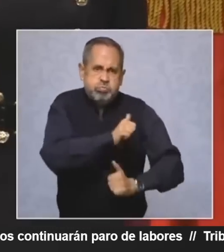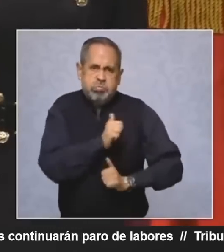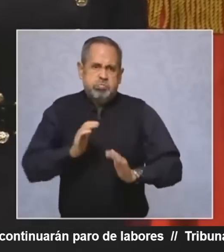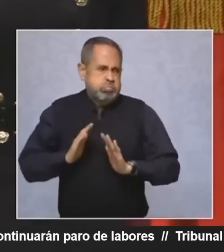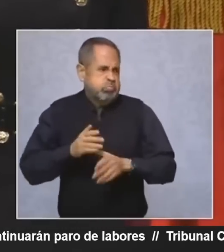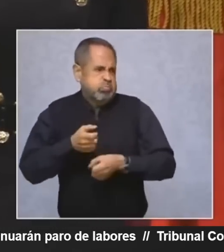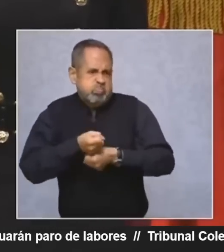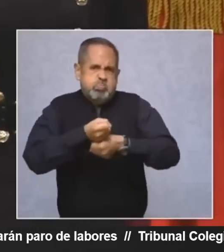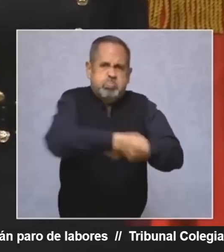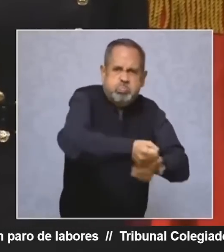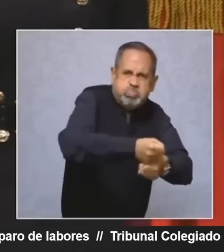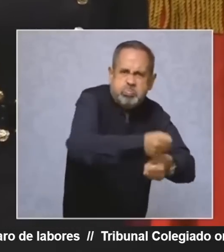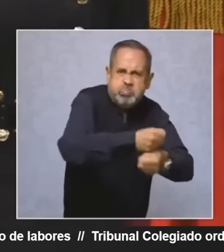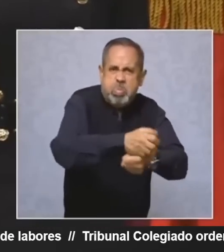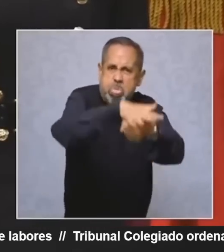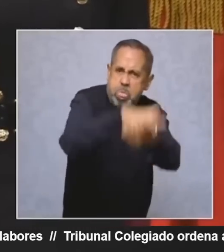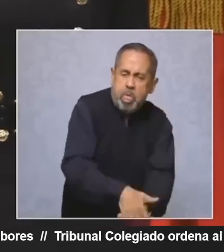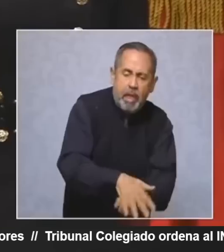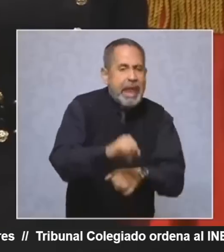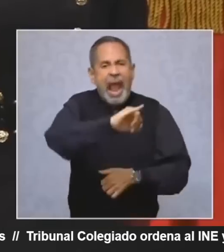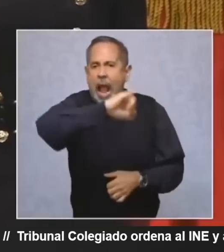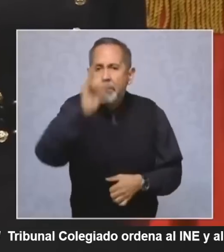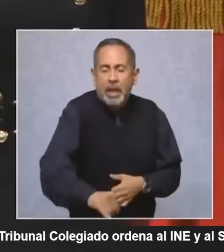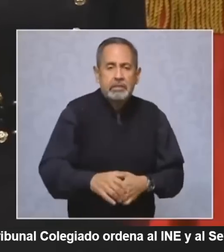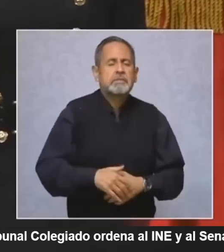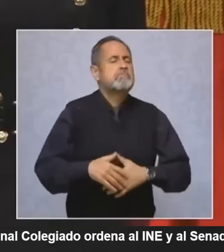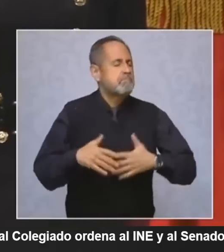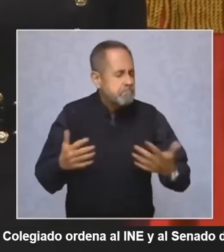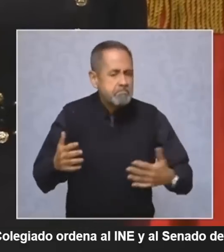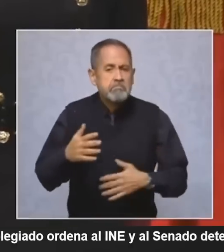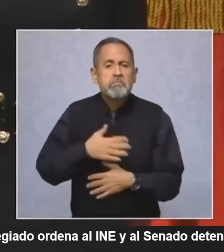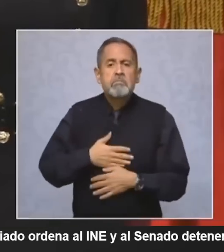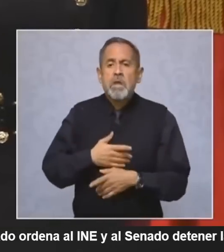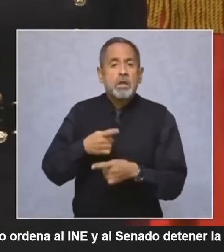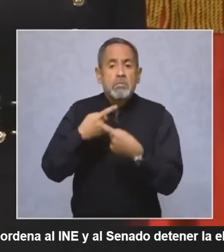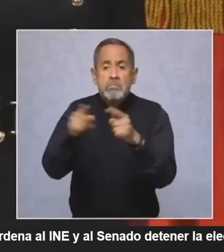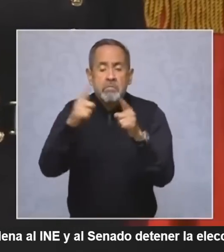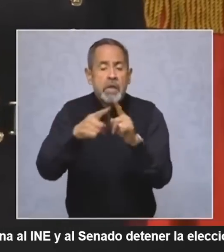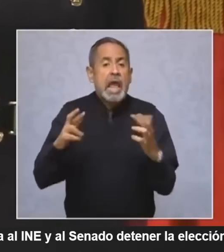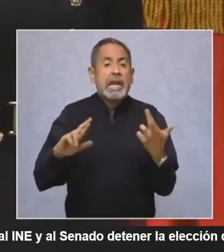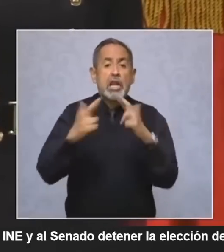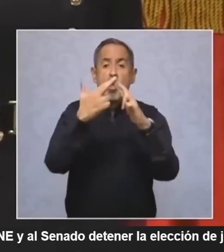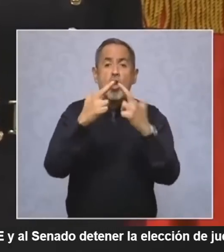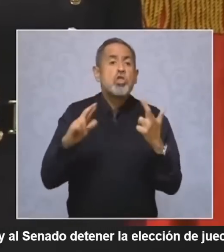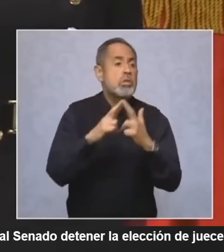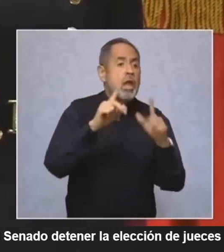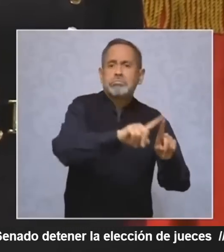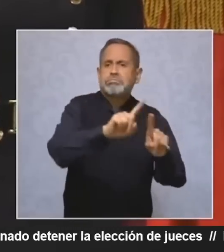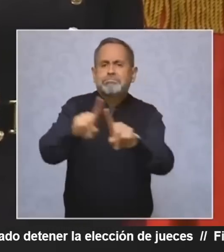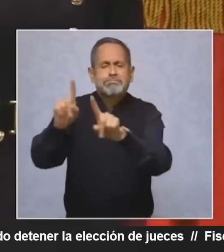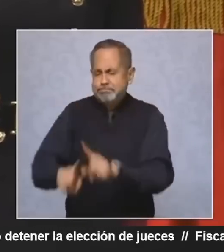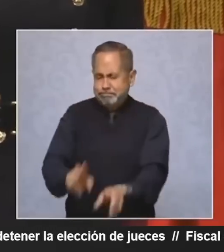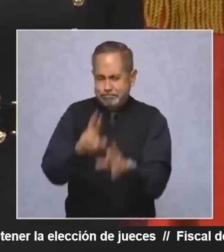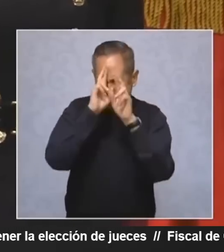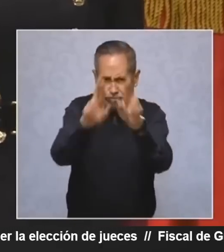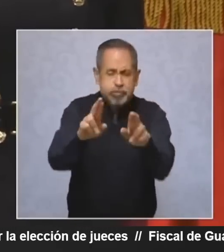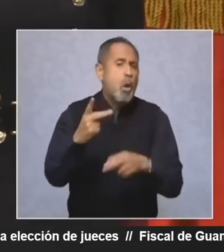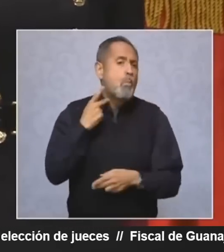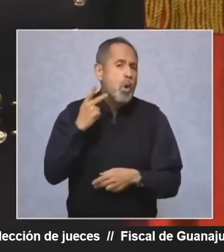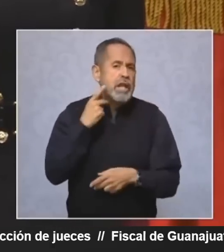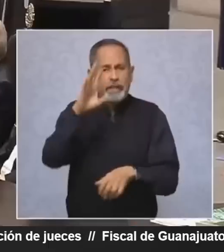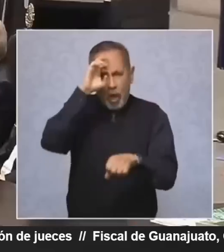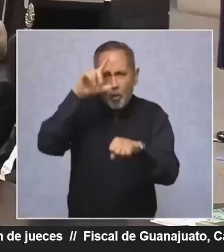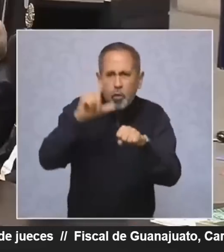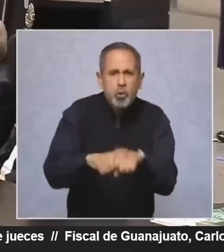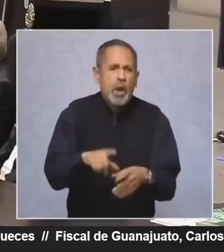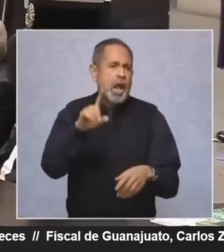reprimir al pueblo. Respetaremos y garantizaremos la diversidad religiosa, política, social,